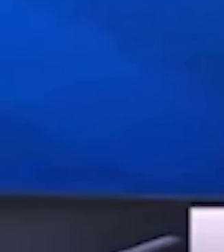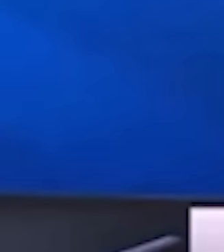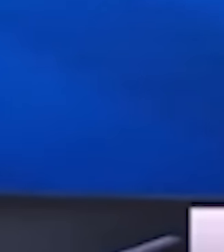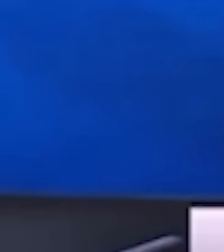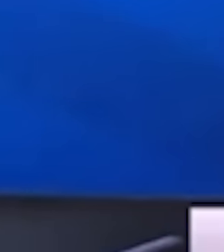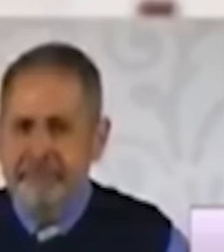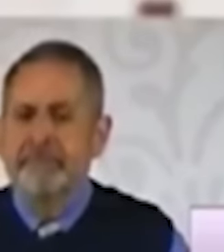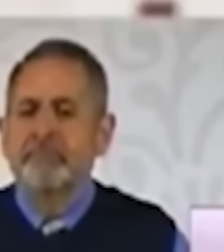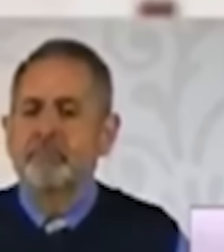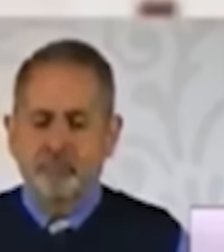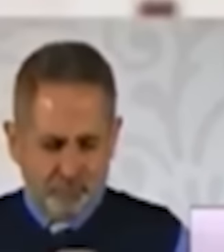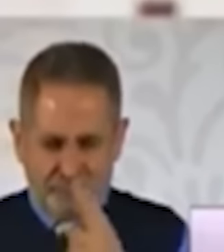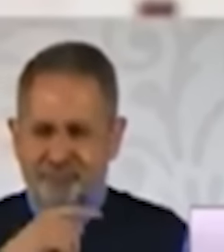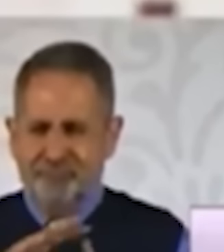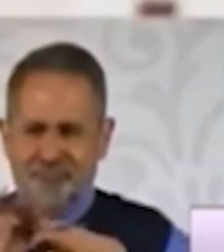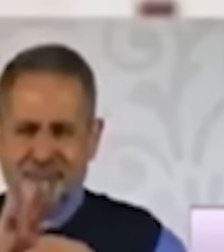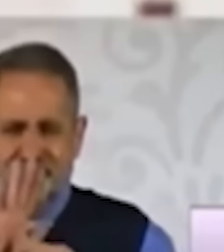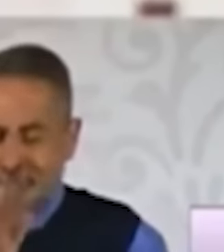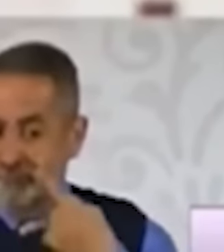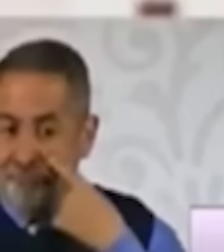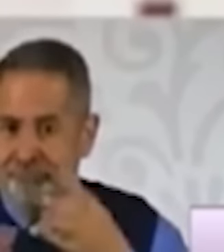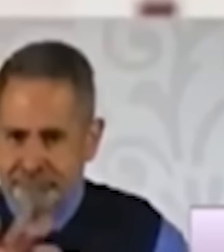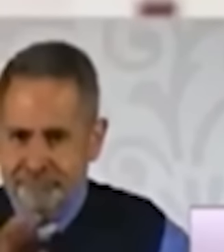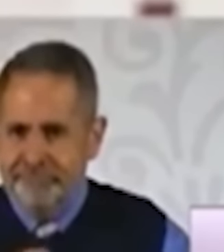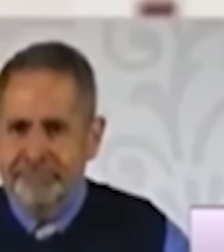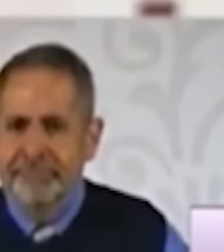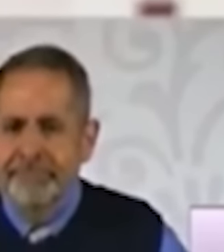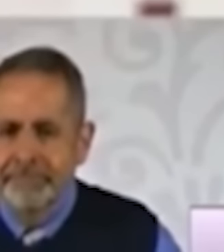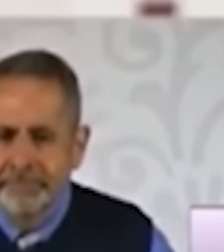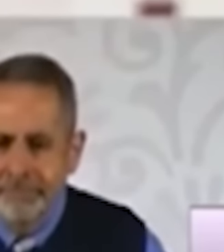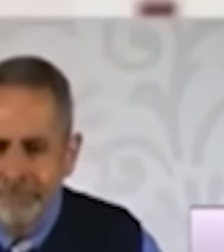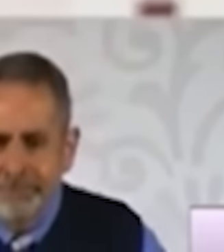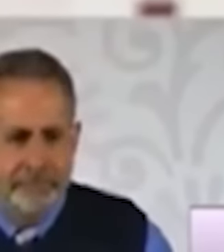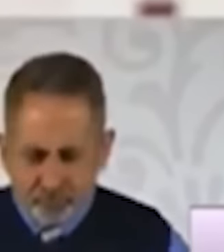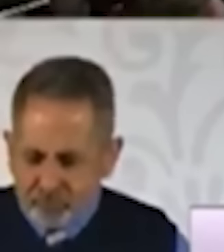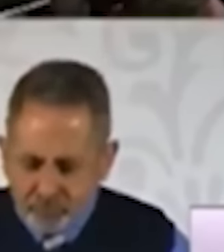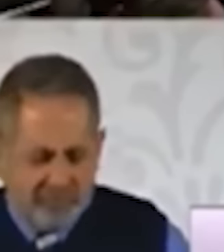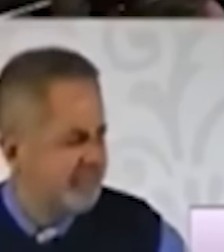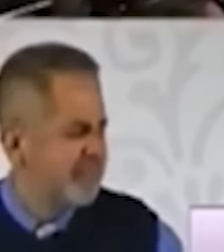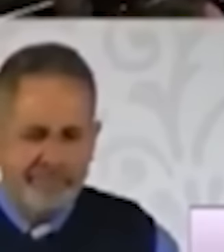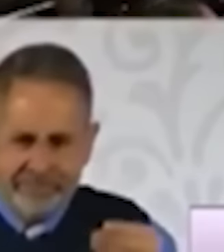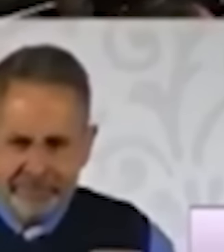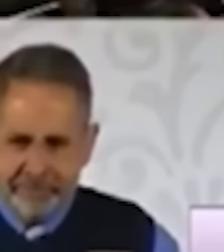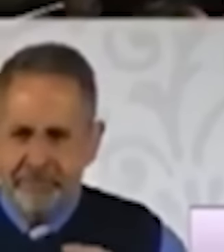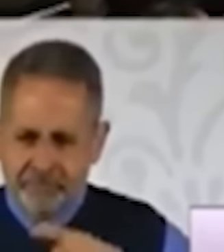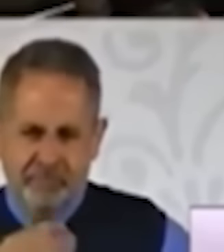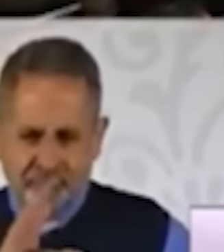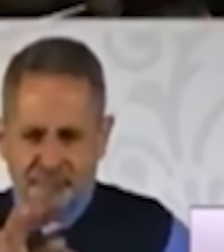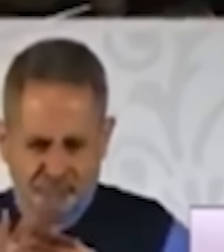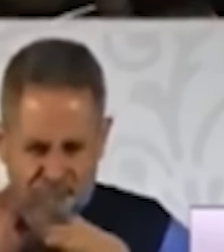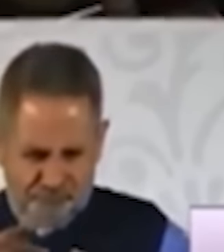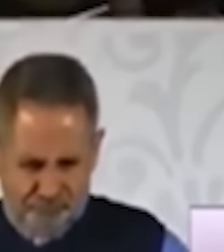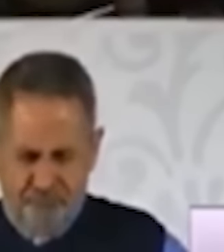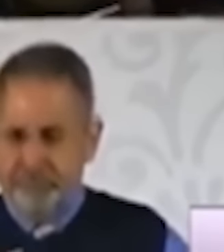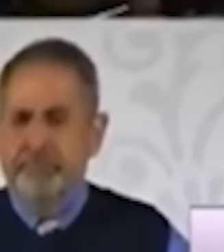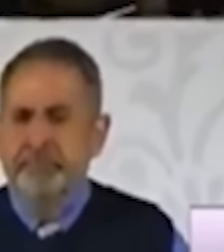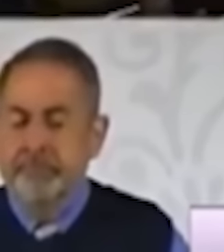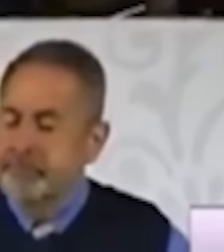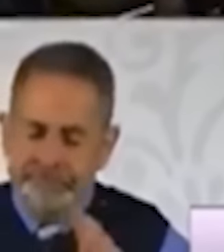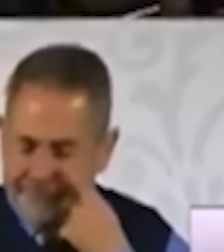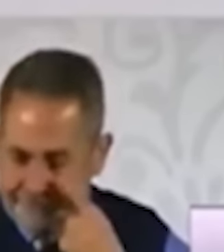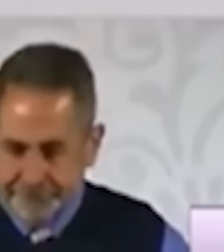todos los juicios Eh Así que pues nosotros no no manejamos las notificaciones por QR Y bueno pues creo que es este eh